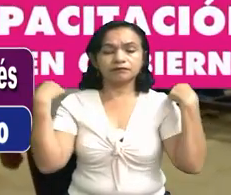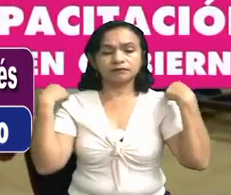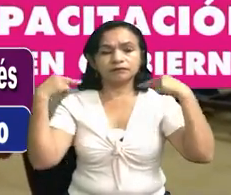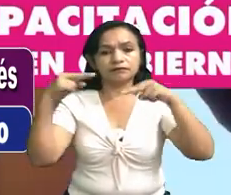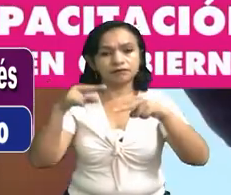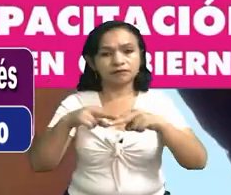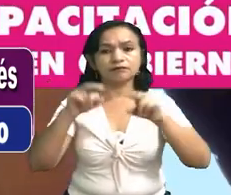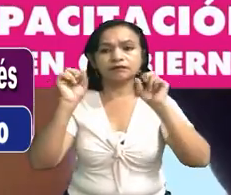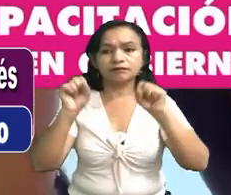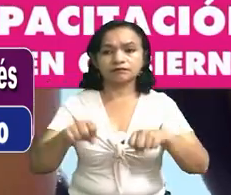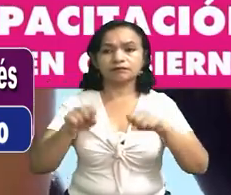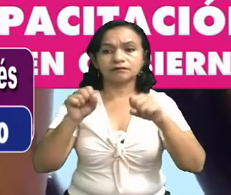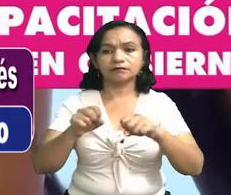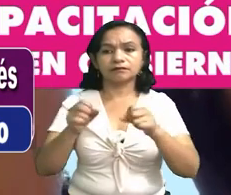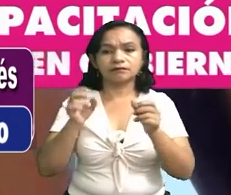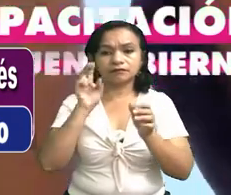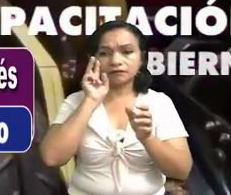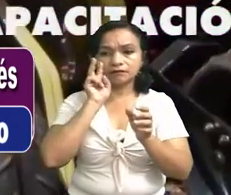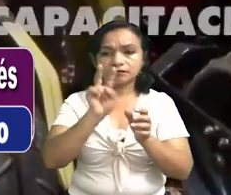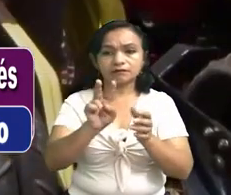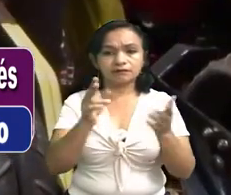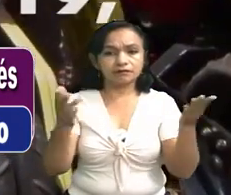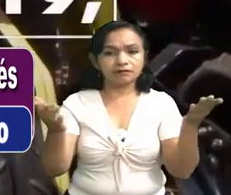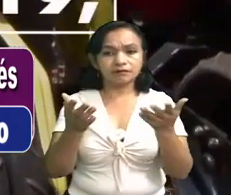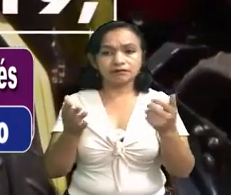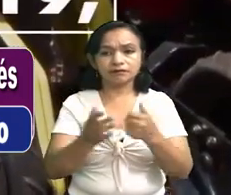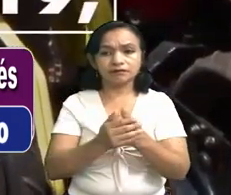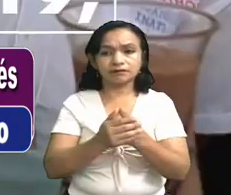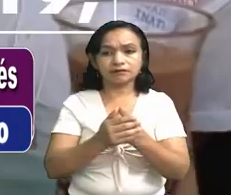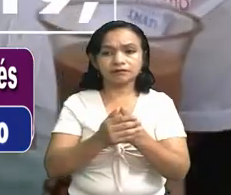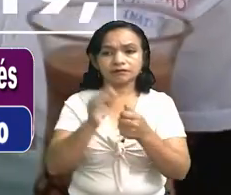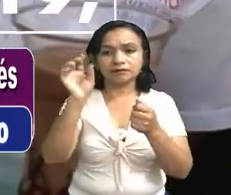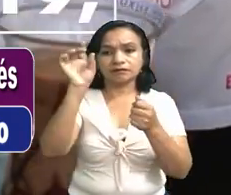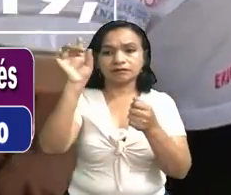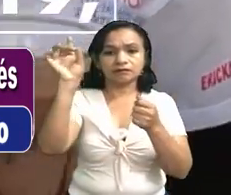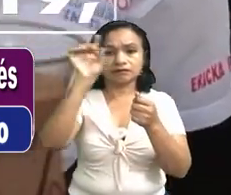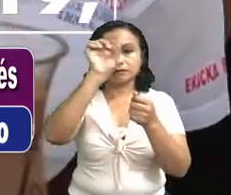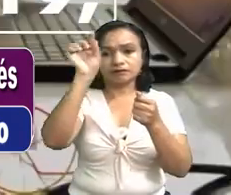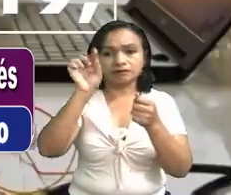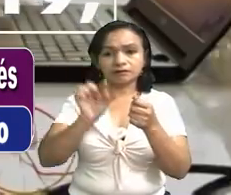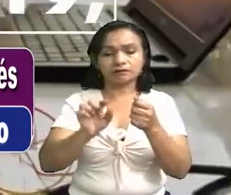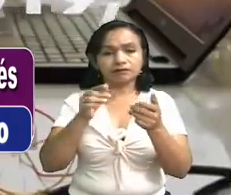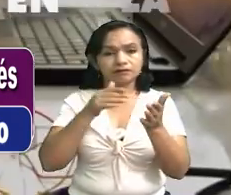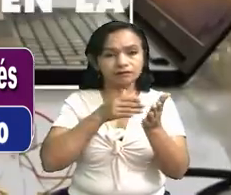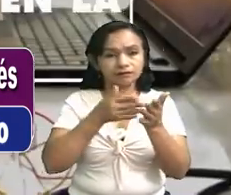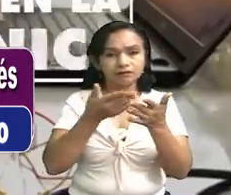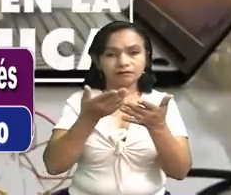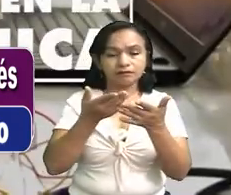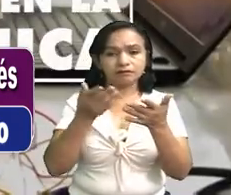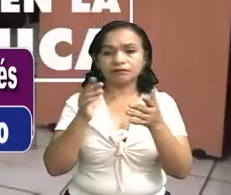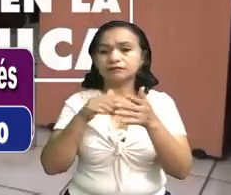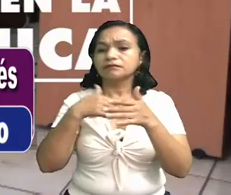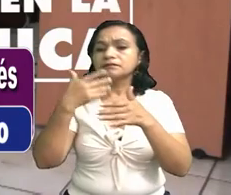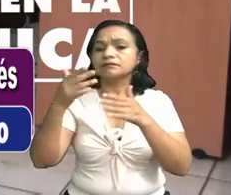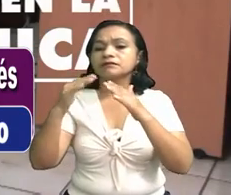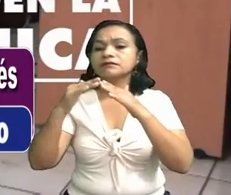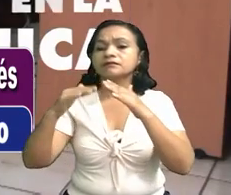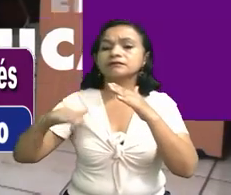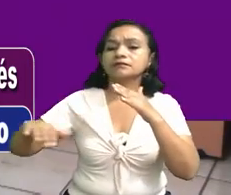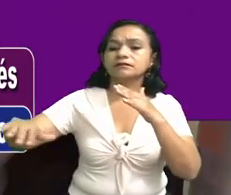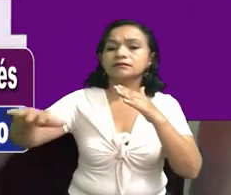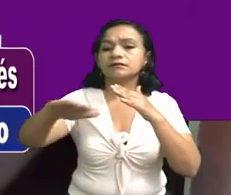Claro, claro. Pero nuestra perspectiva es que el Wi-Fi, los estudiantes tengan acceso hasta en los campos, o sea, donde